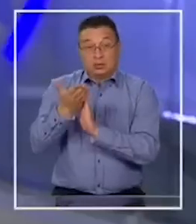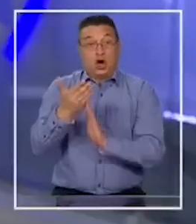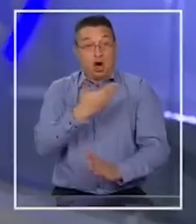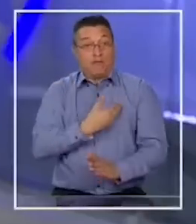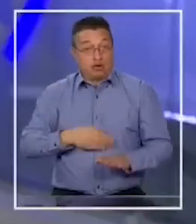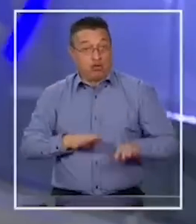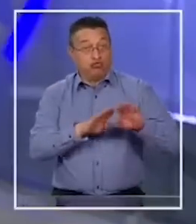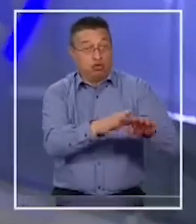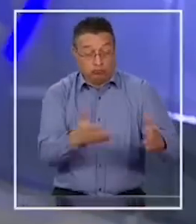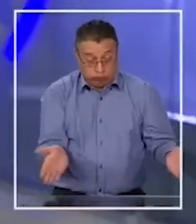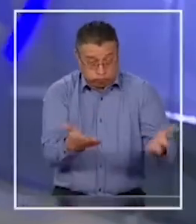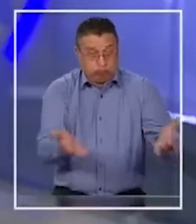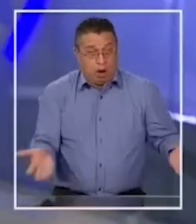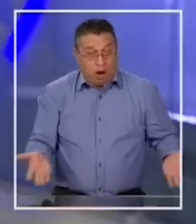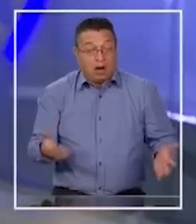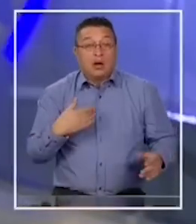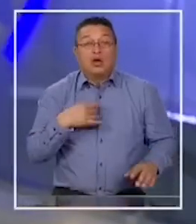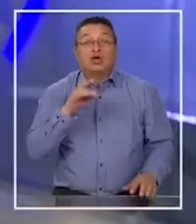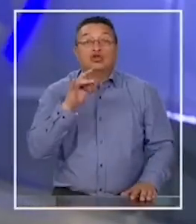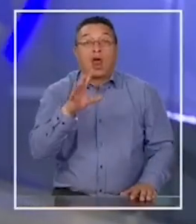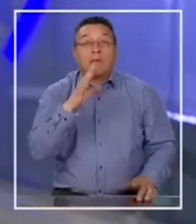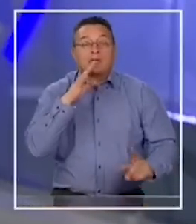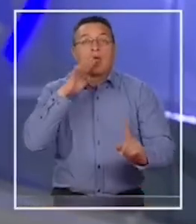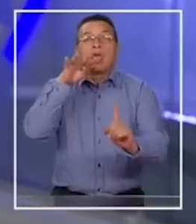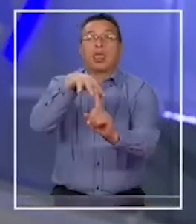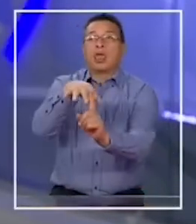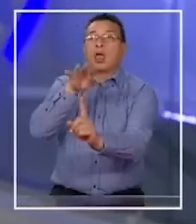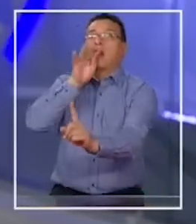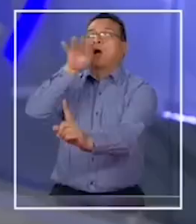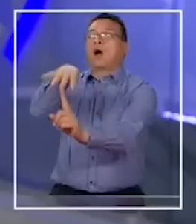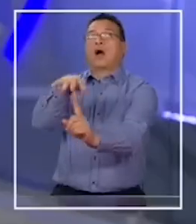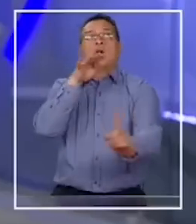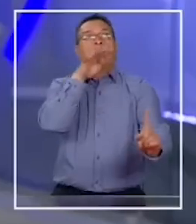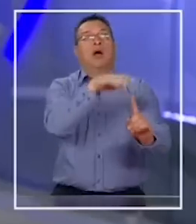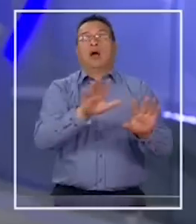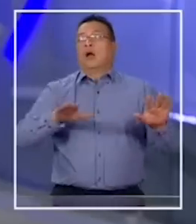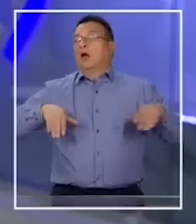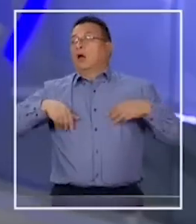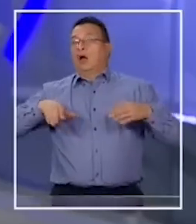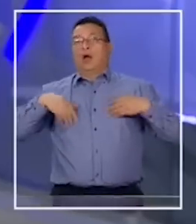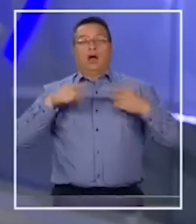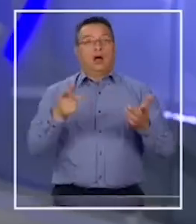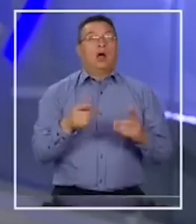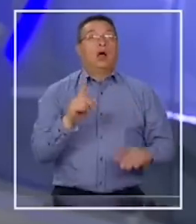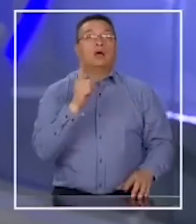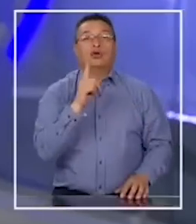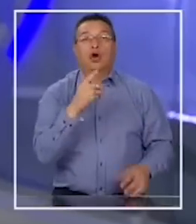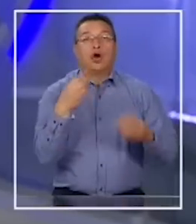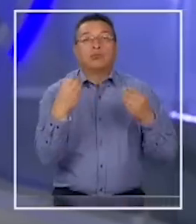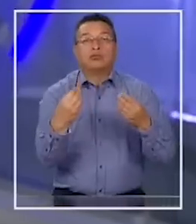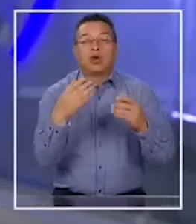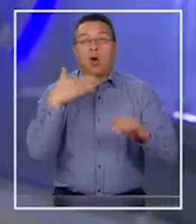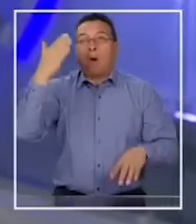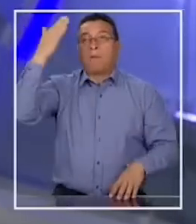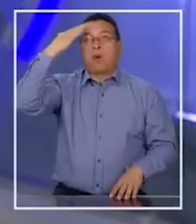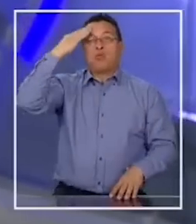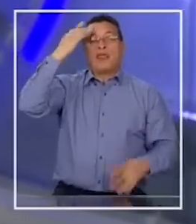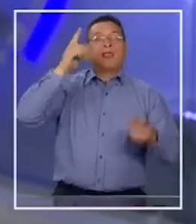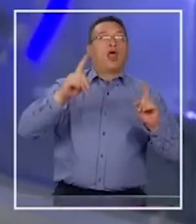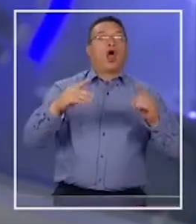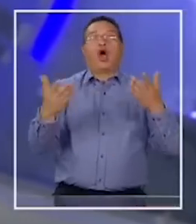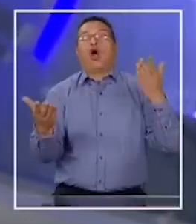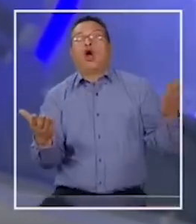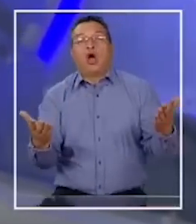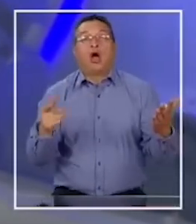porque solo comentar el solo criticar el solo chaquetear es efectista pero no efectivo es populista pero no popular